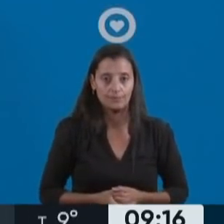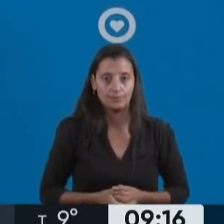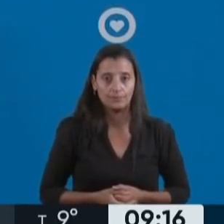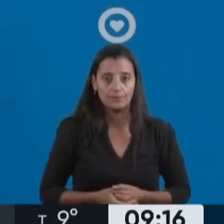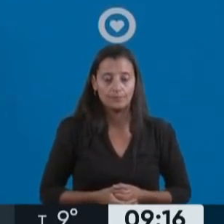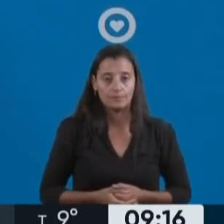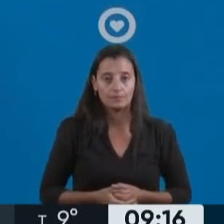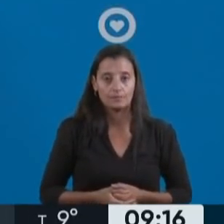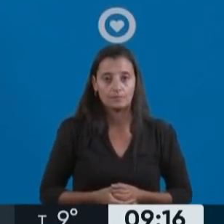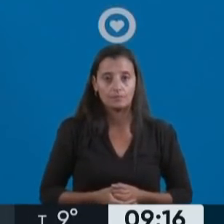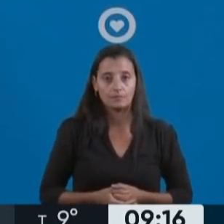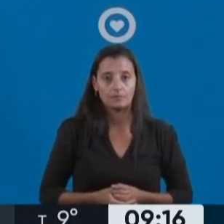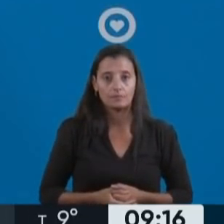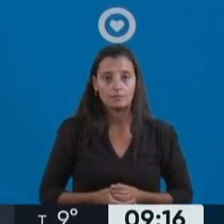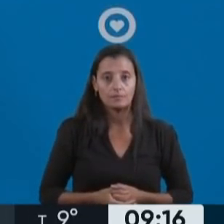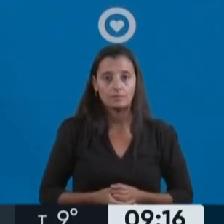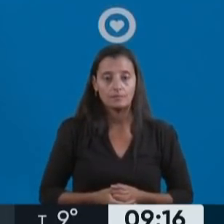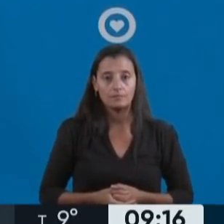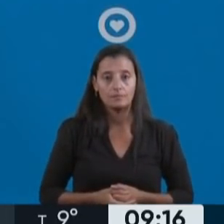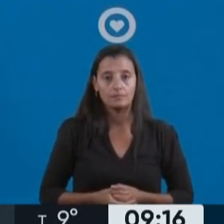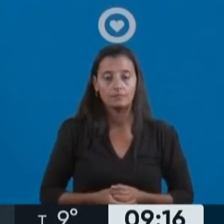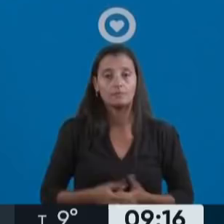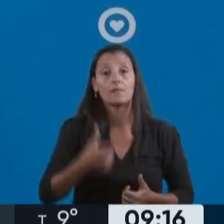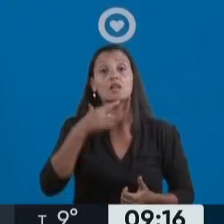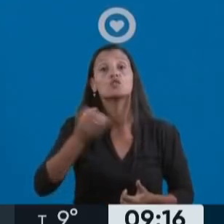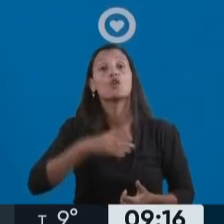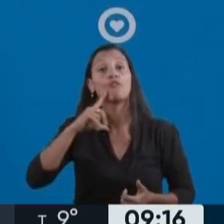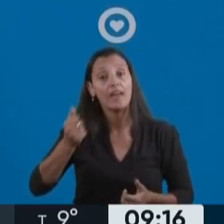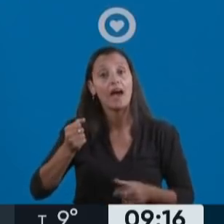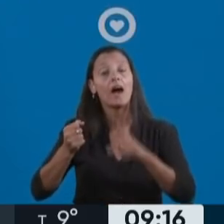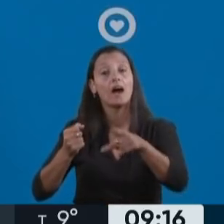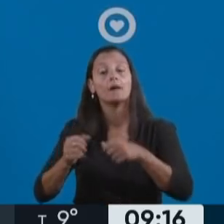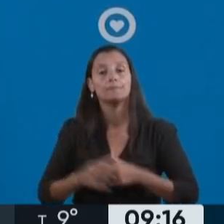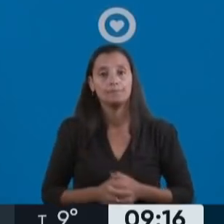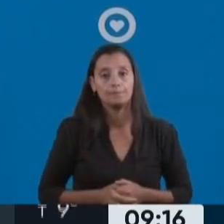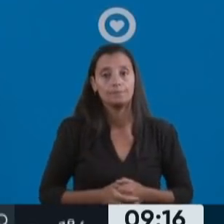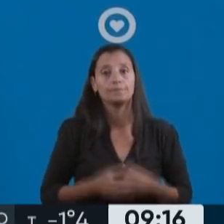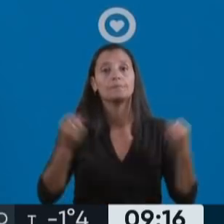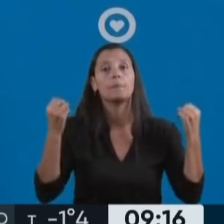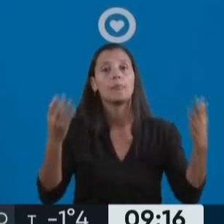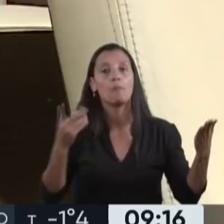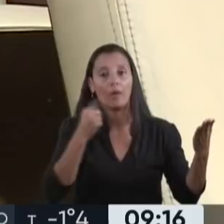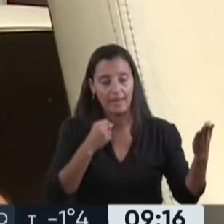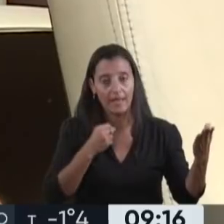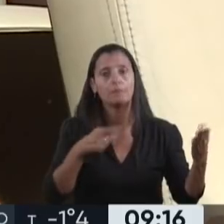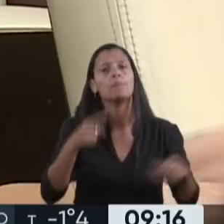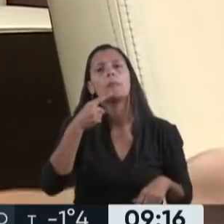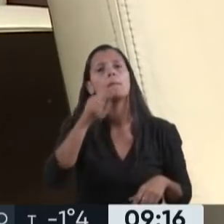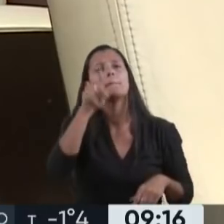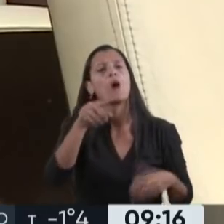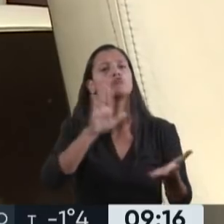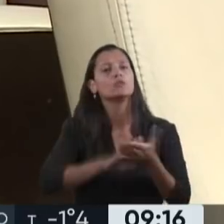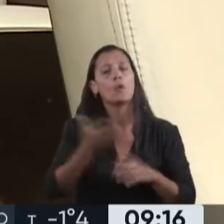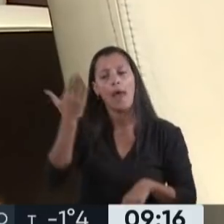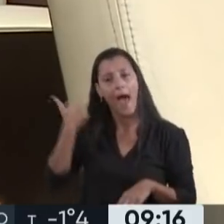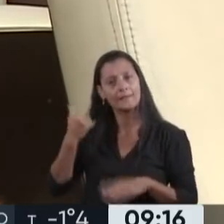Sofía Rojas, DNA. ¿Qué Al portavoz, la consulta era,